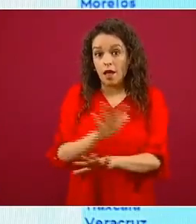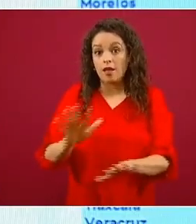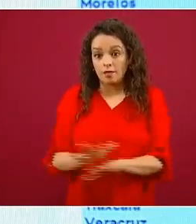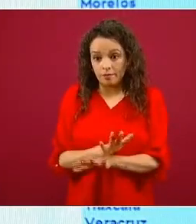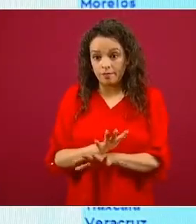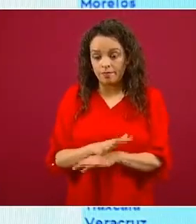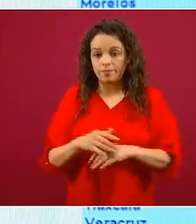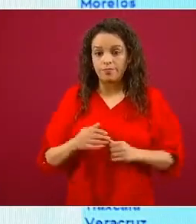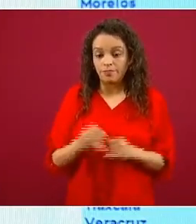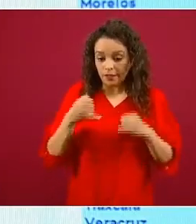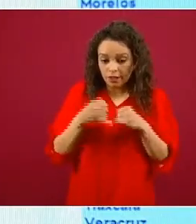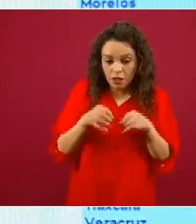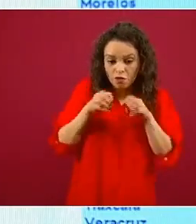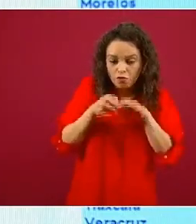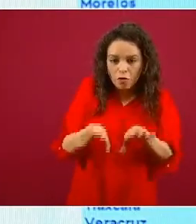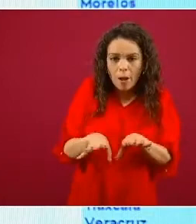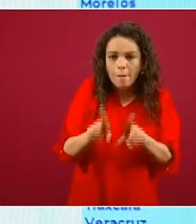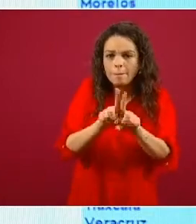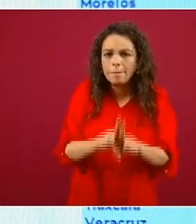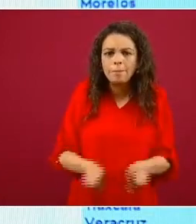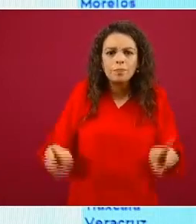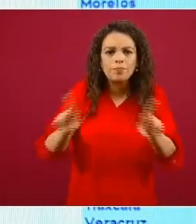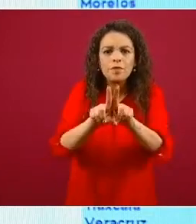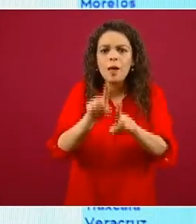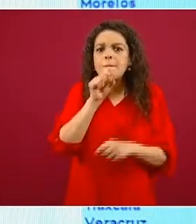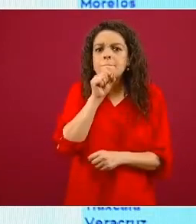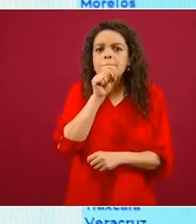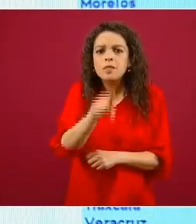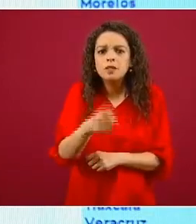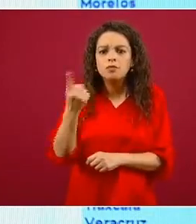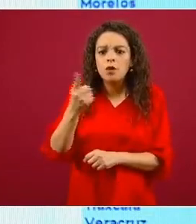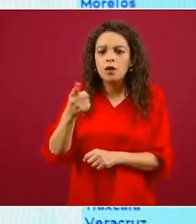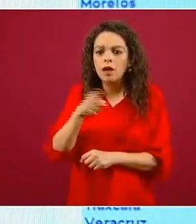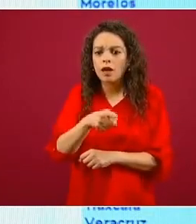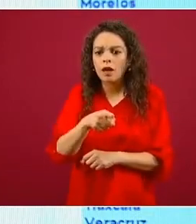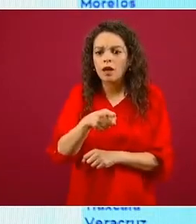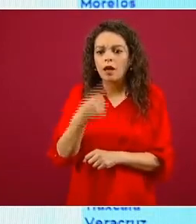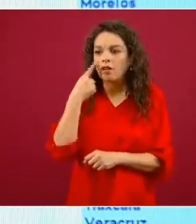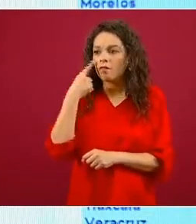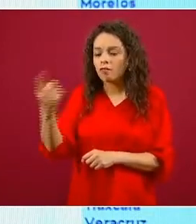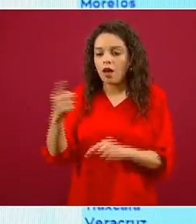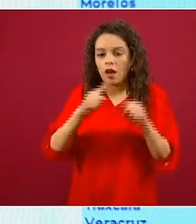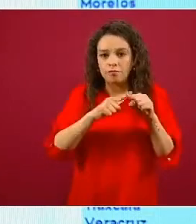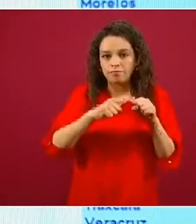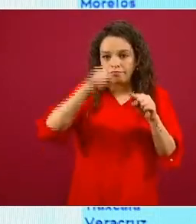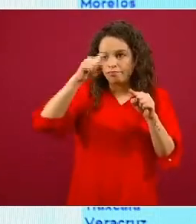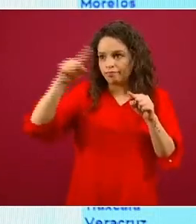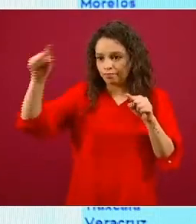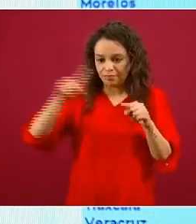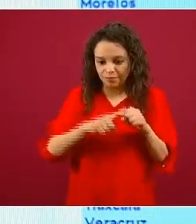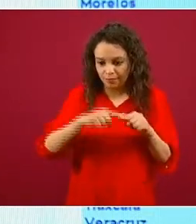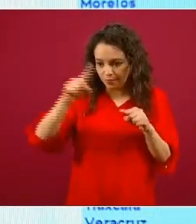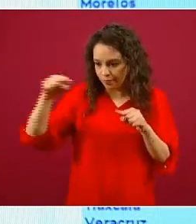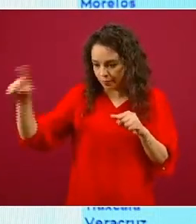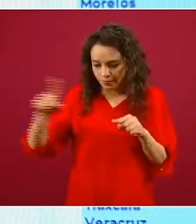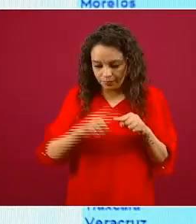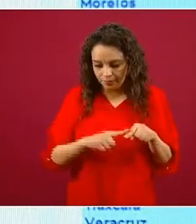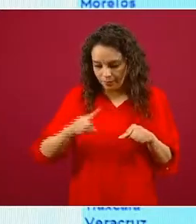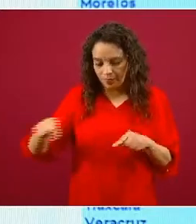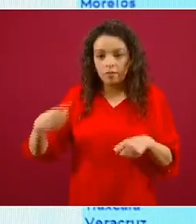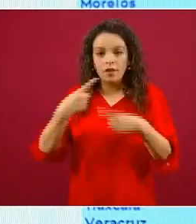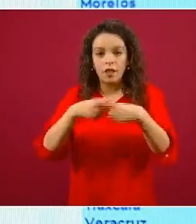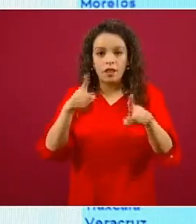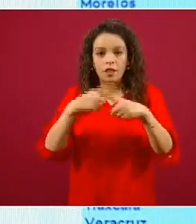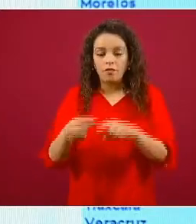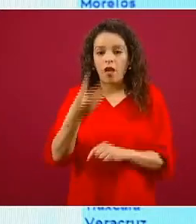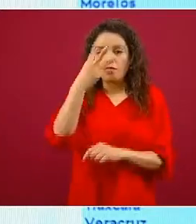Es la misma información que se presentaba en las tres diferentes líneas que estaban de tres diferentes